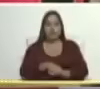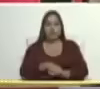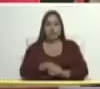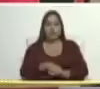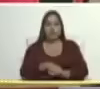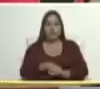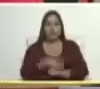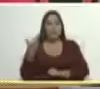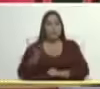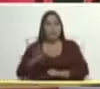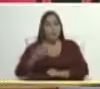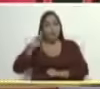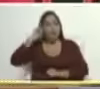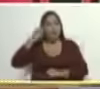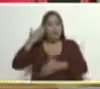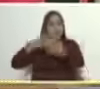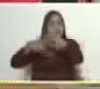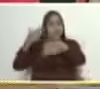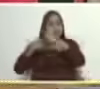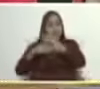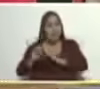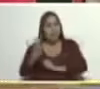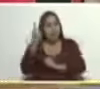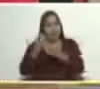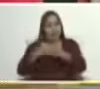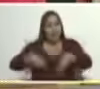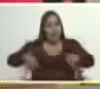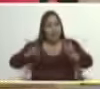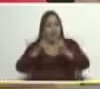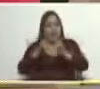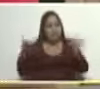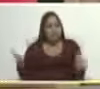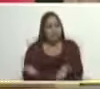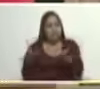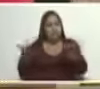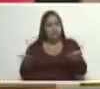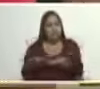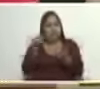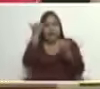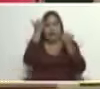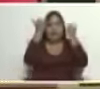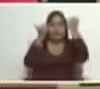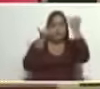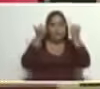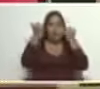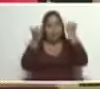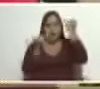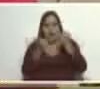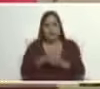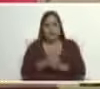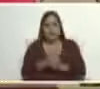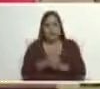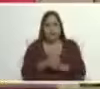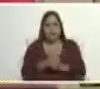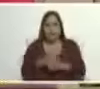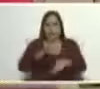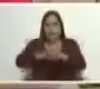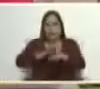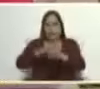reiterar los principios primordiales y los impulsos, las ideas, las